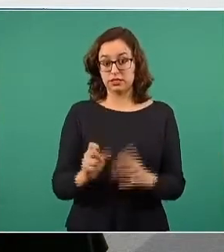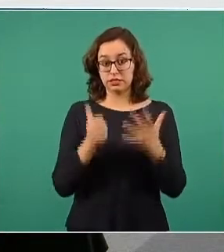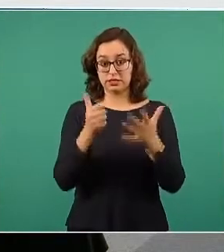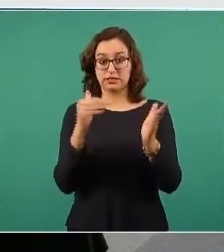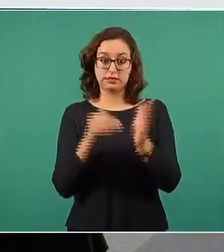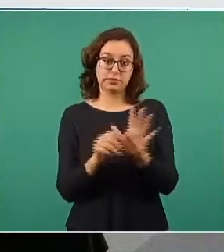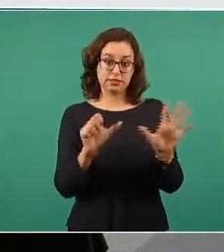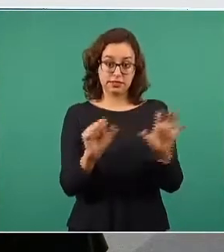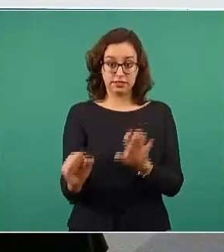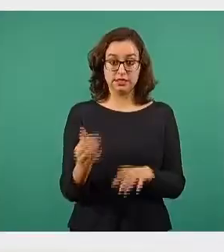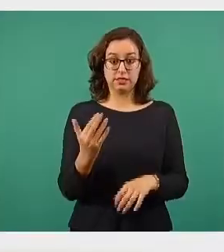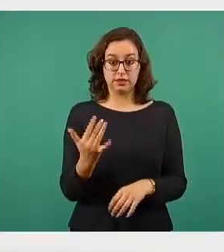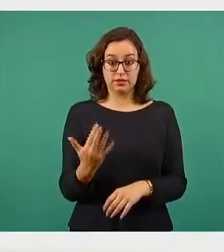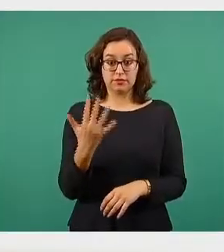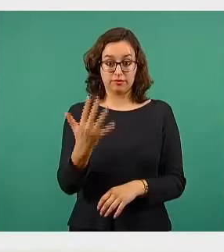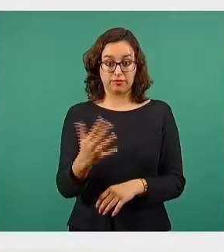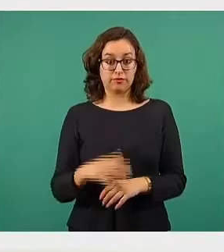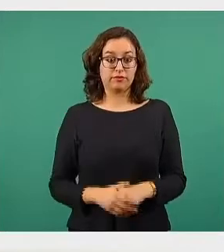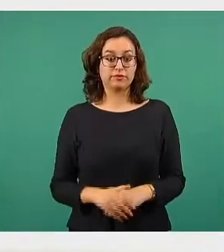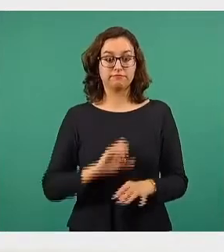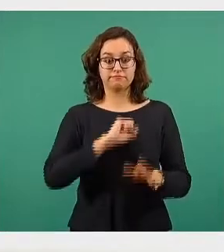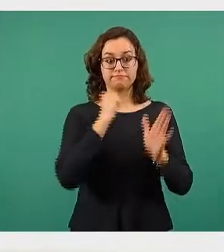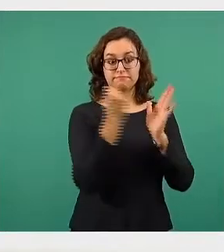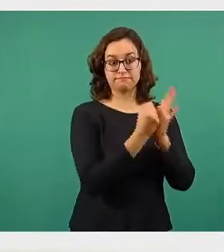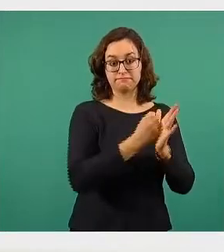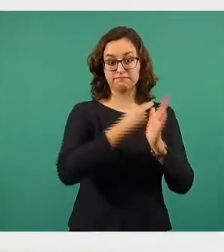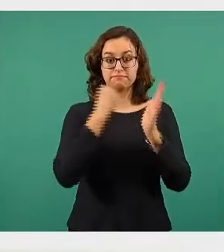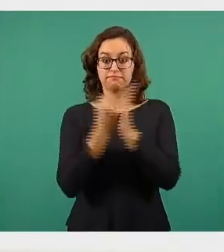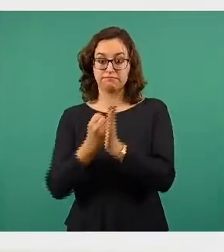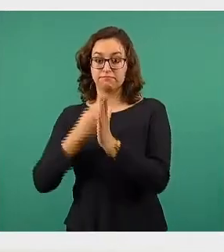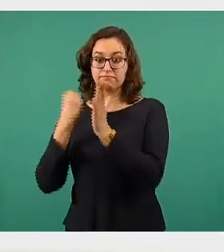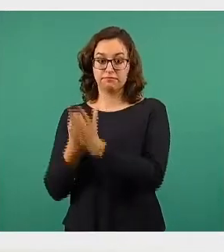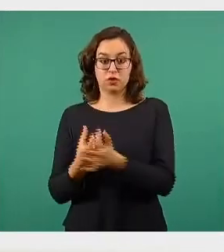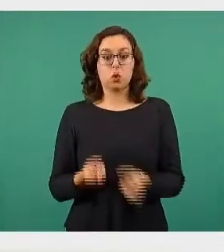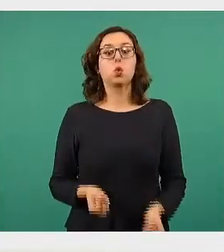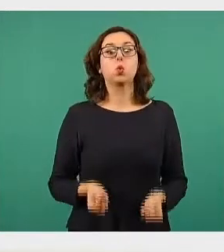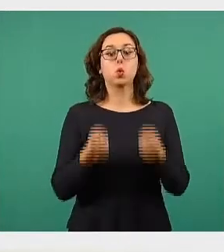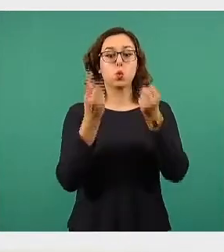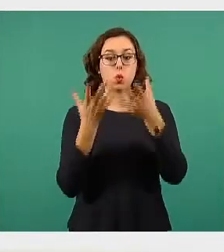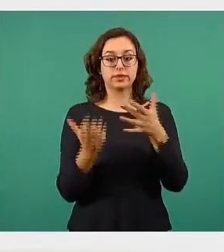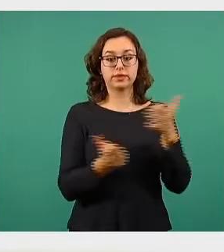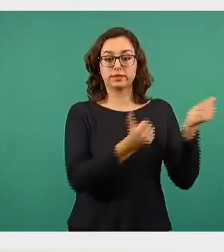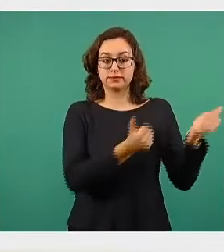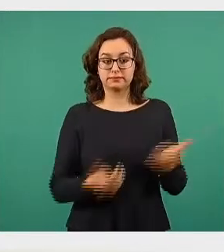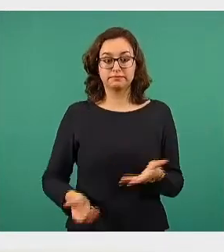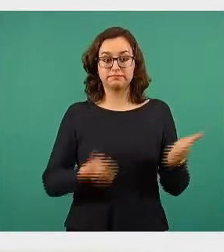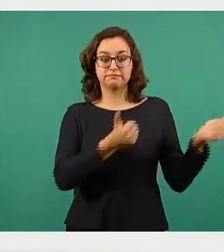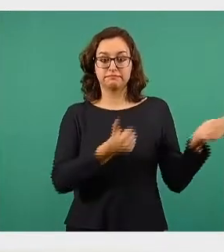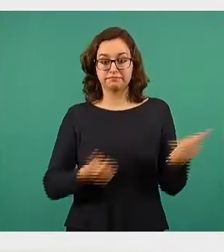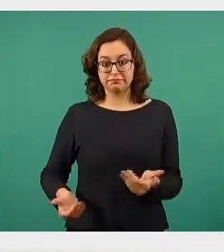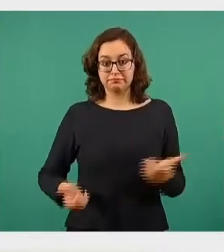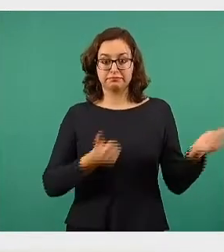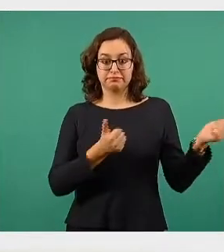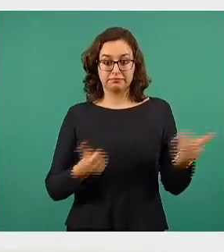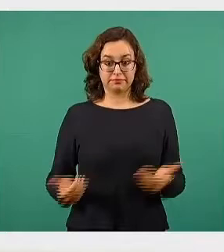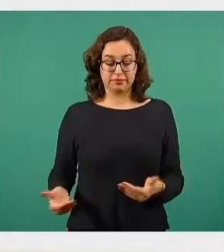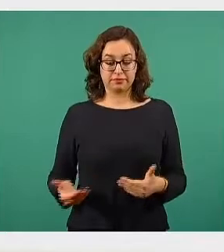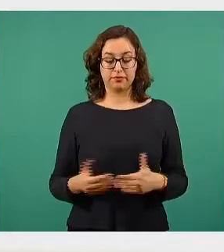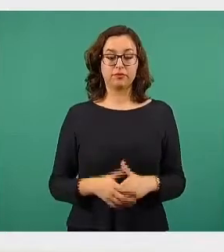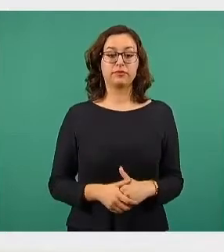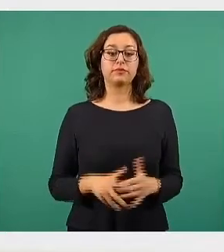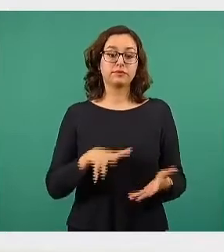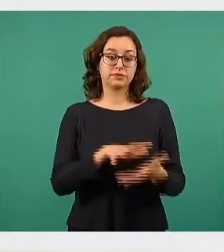43.636.655 y aquí se indica para cada una de las vacunas la cantidad de dosis que hasta el momento se han recibido y que en